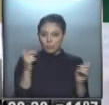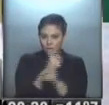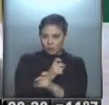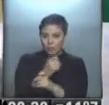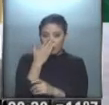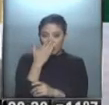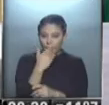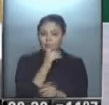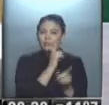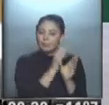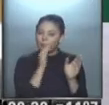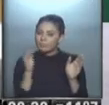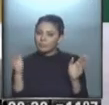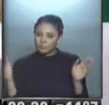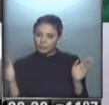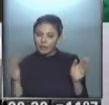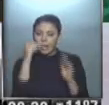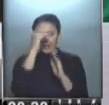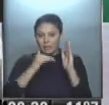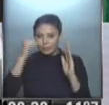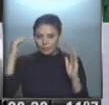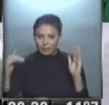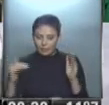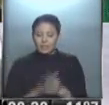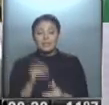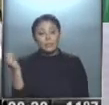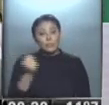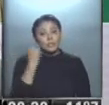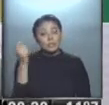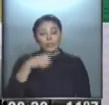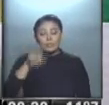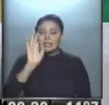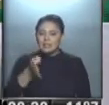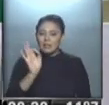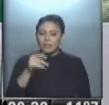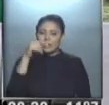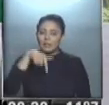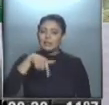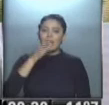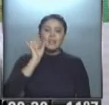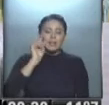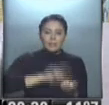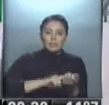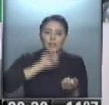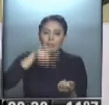luego clasificamos la retinopatía diabética. Es muy importante que sepan que la retinopatía diabética es la